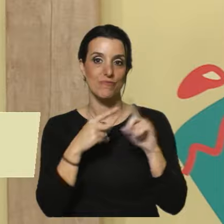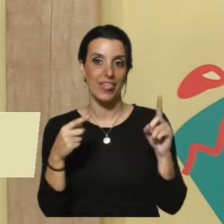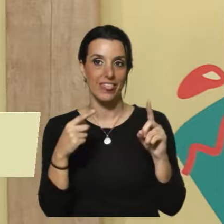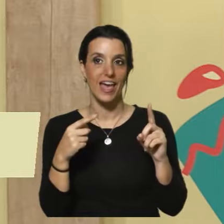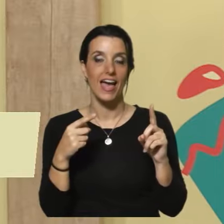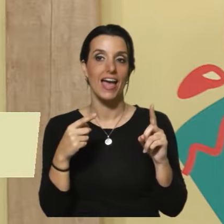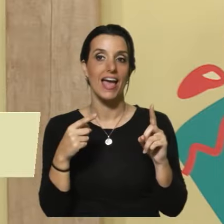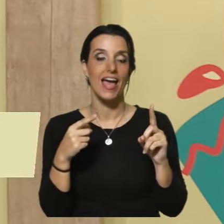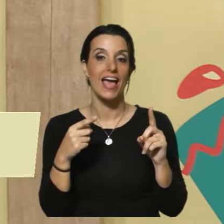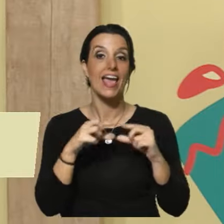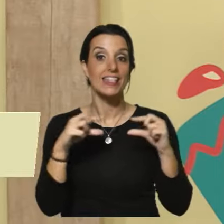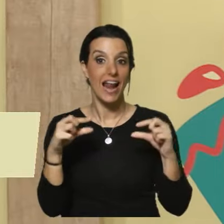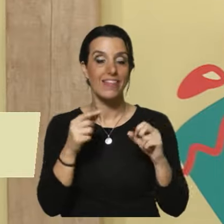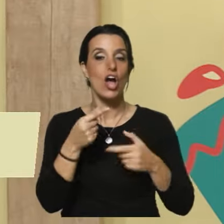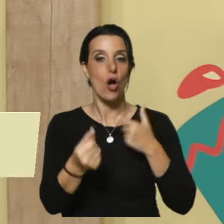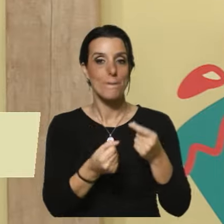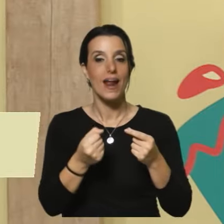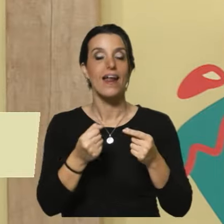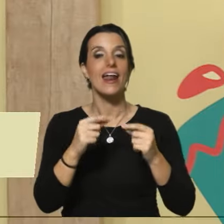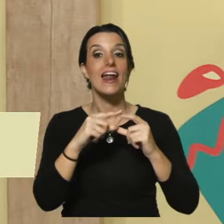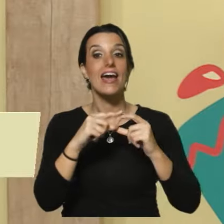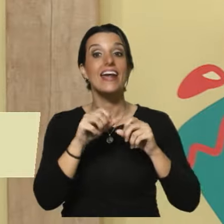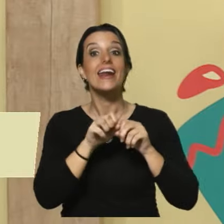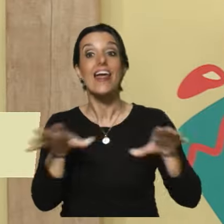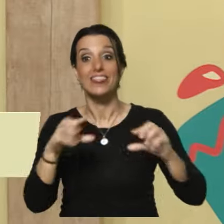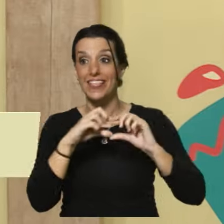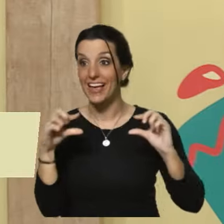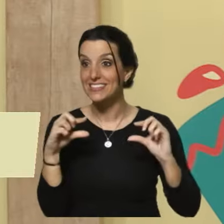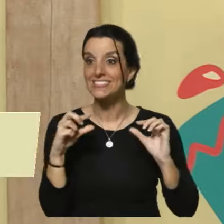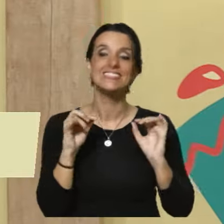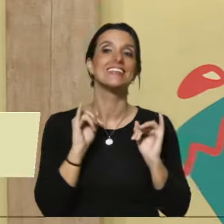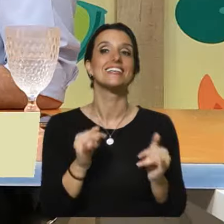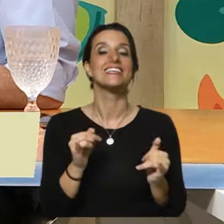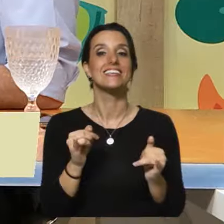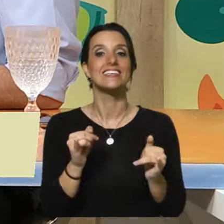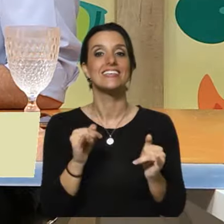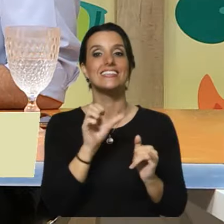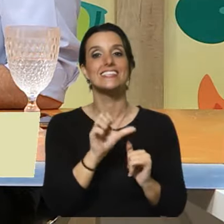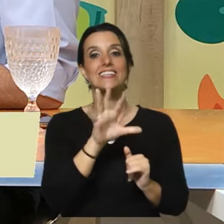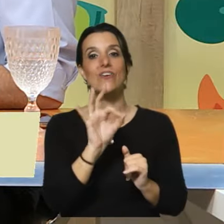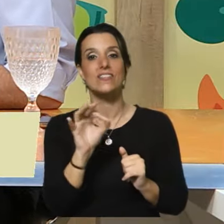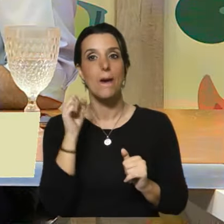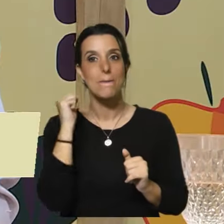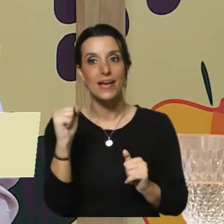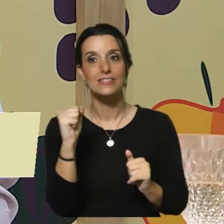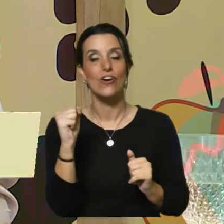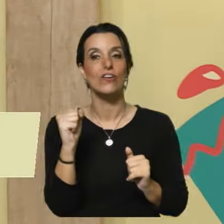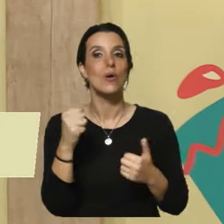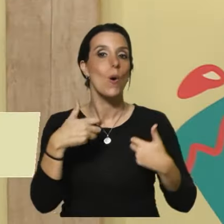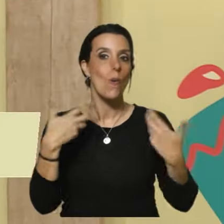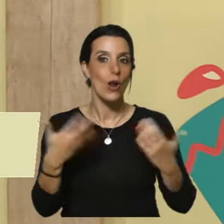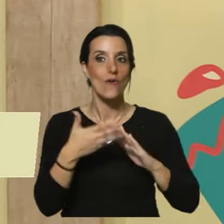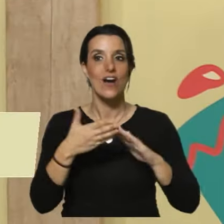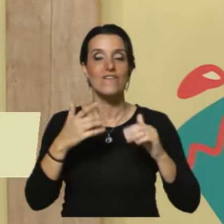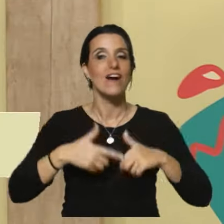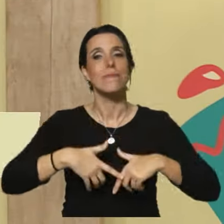horas las entradas las pueden conseguir por red tickets 650 pesos y bueno va a